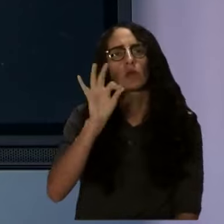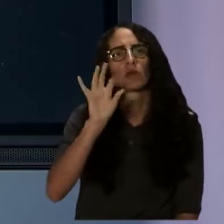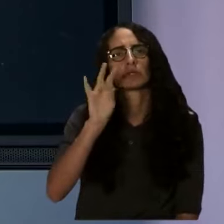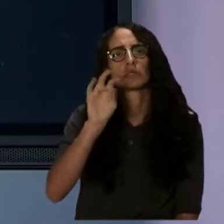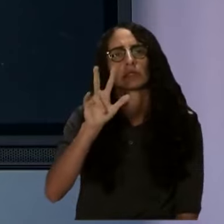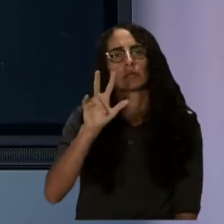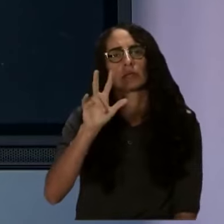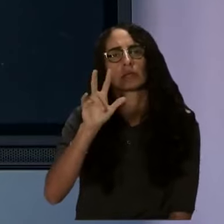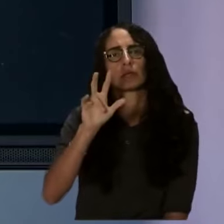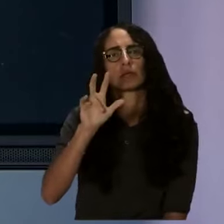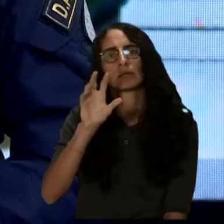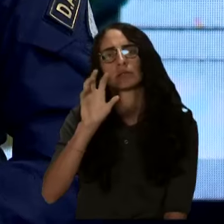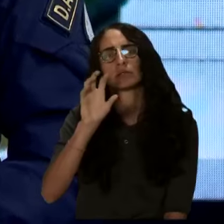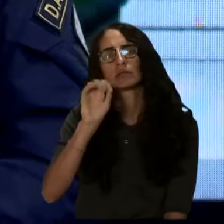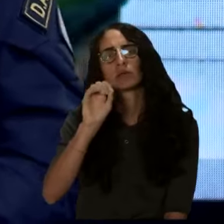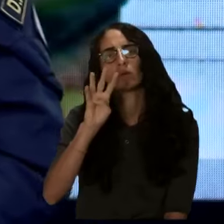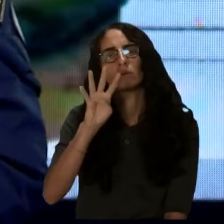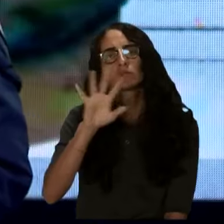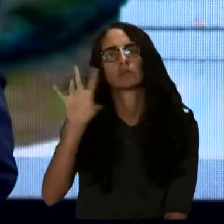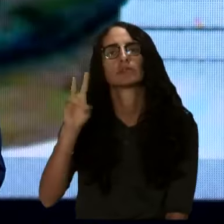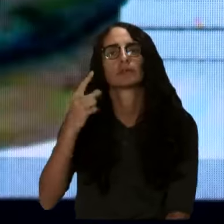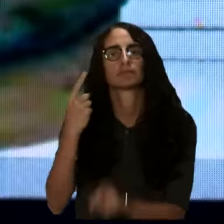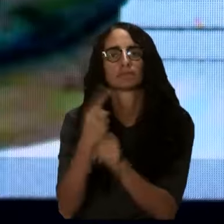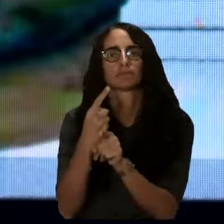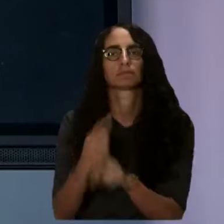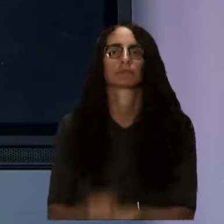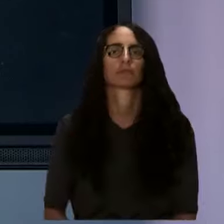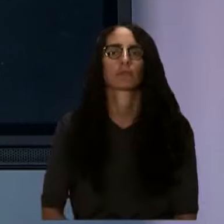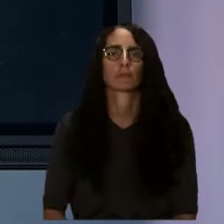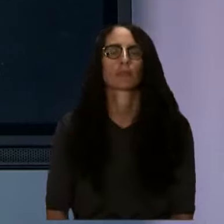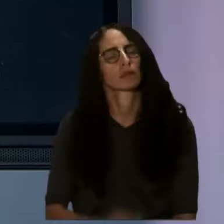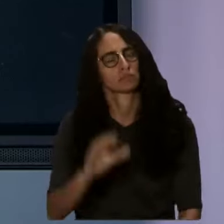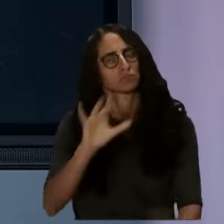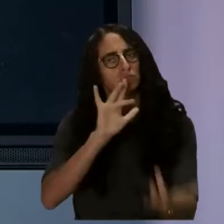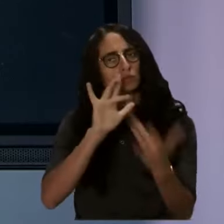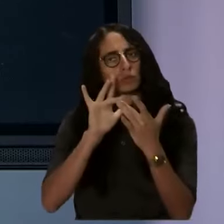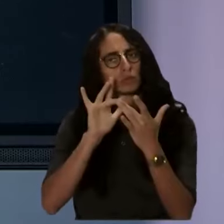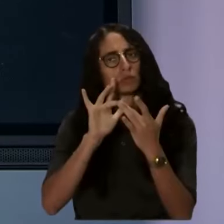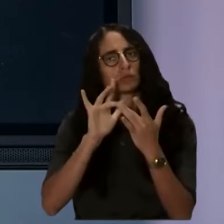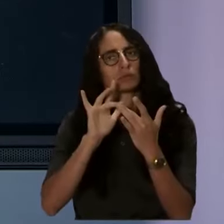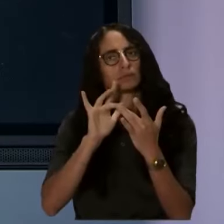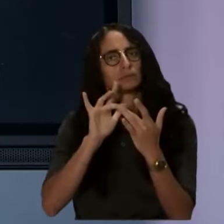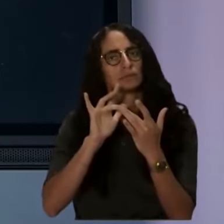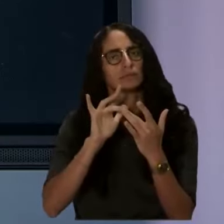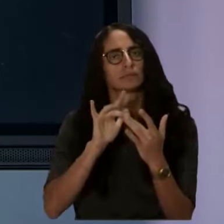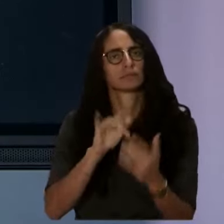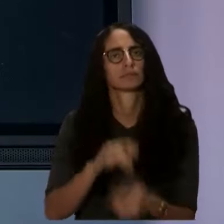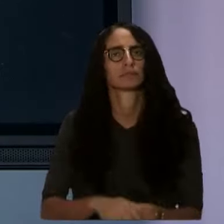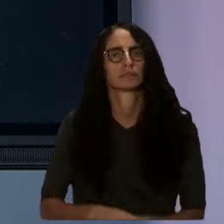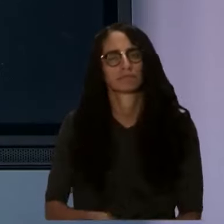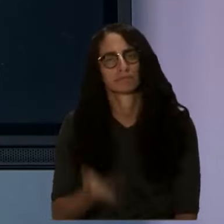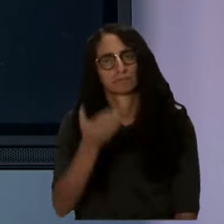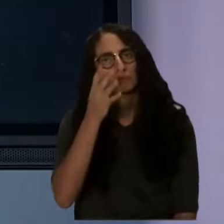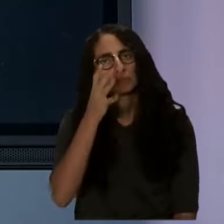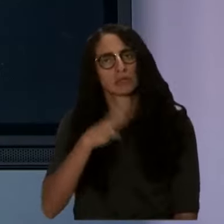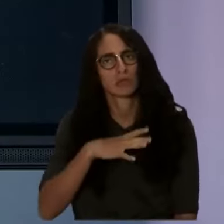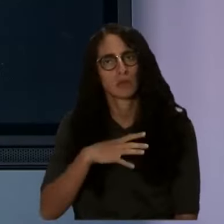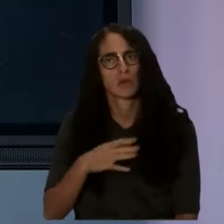0457 verdad 0457 Eso es así comuníquese comuníquese el señor Juan Carlos